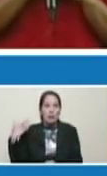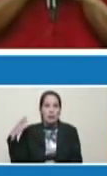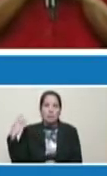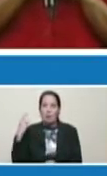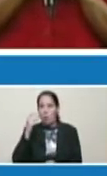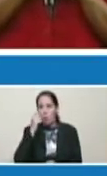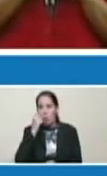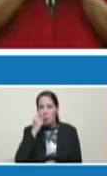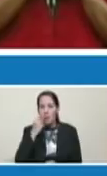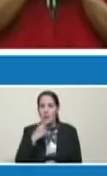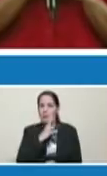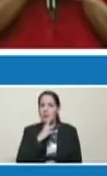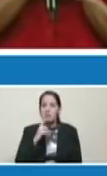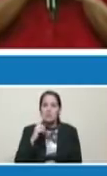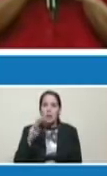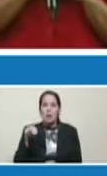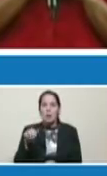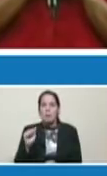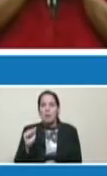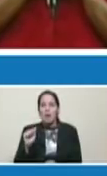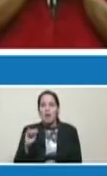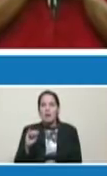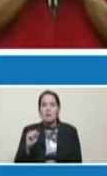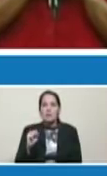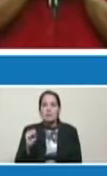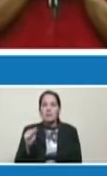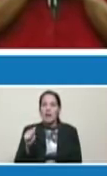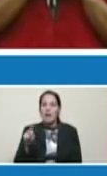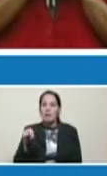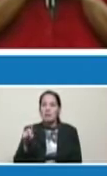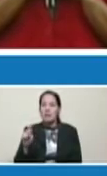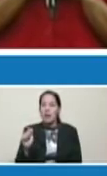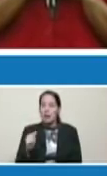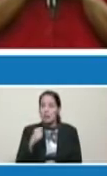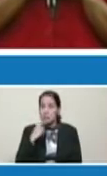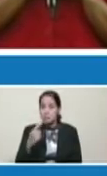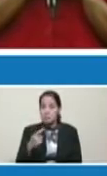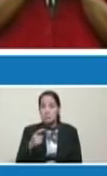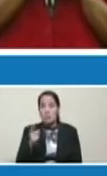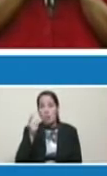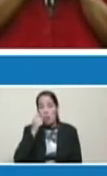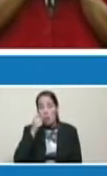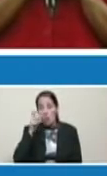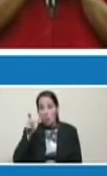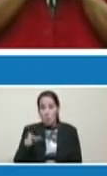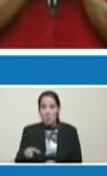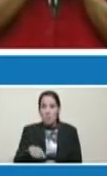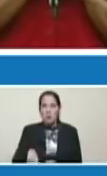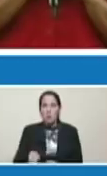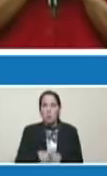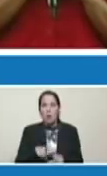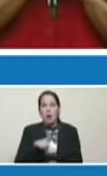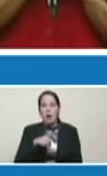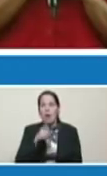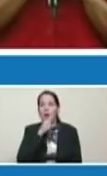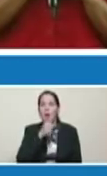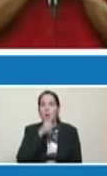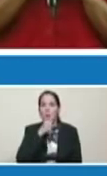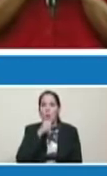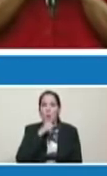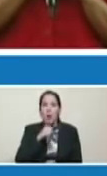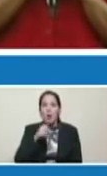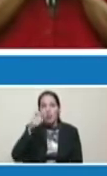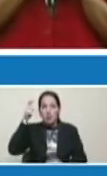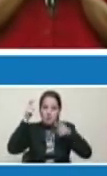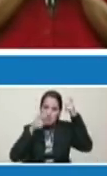maisanta su espíritu vivo está con nosotros de pedro pérez delgado el abuelo a nuestro comandante hugo chávez allá en la unidad